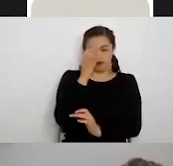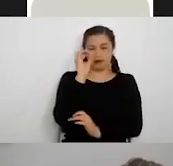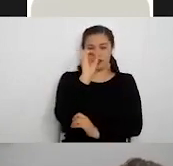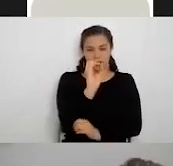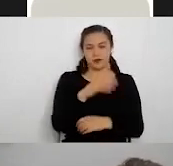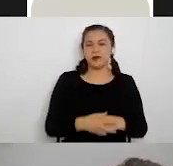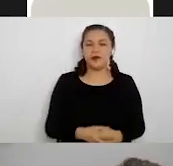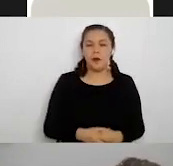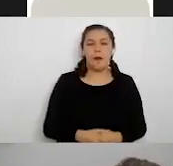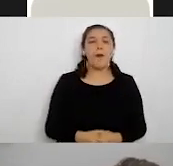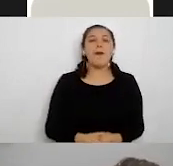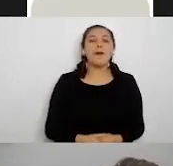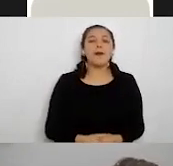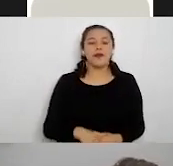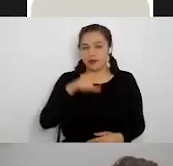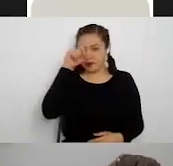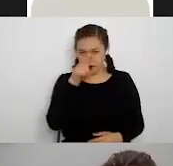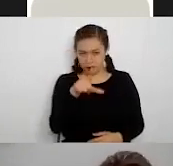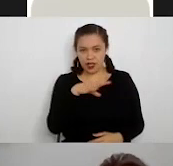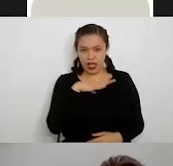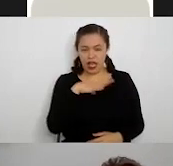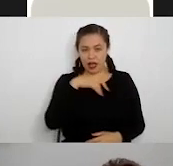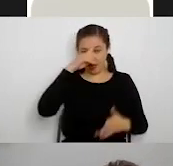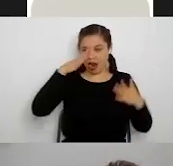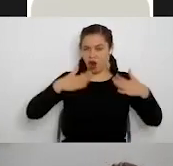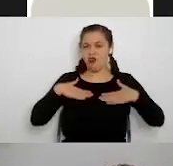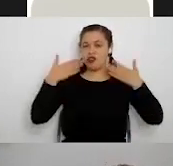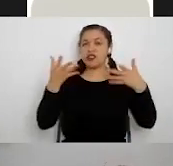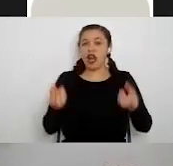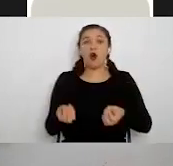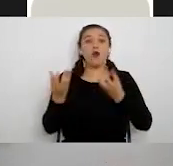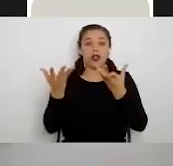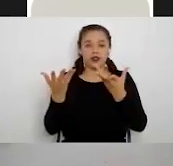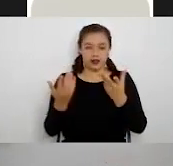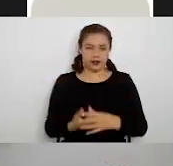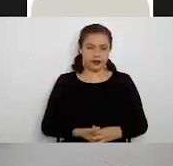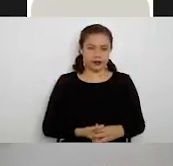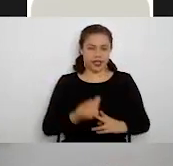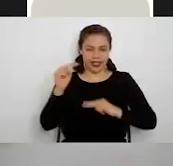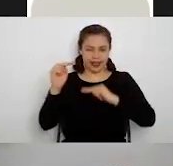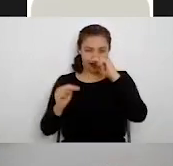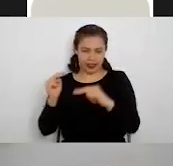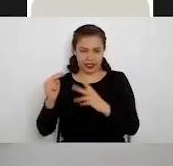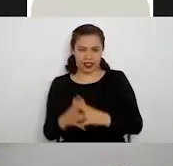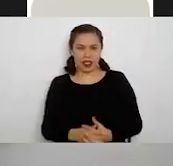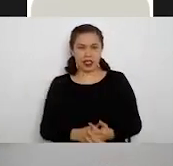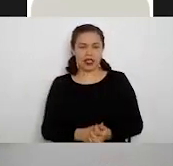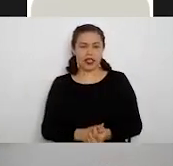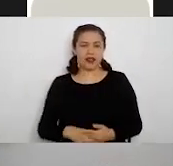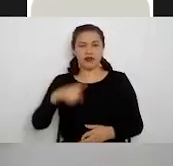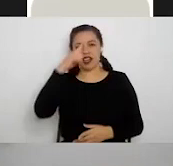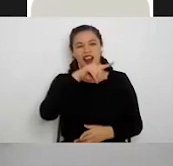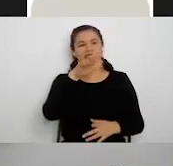con estos índices de confianza. Mucho del tratar de entender una